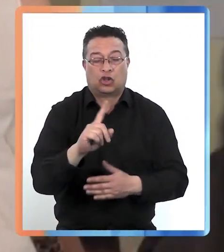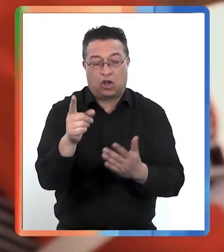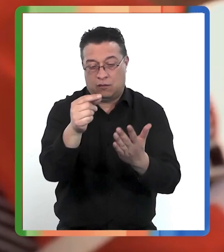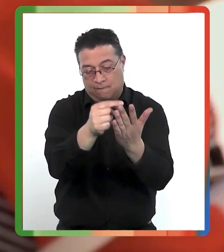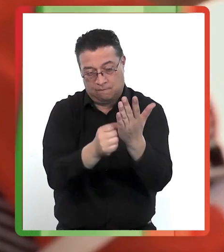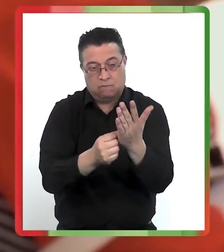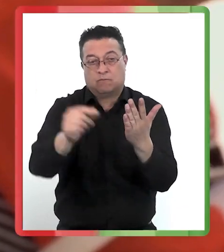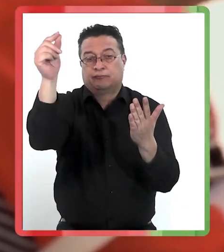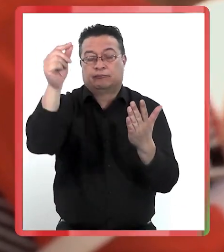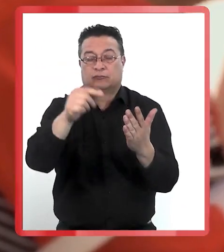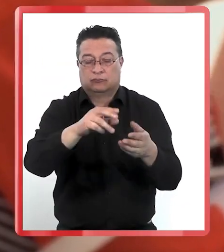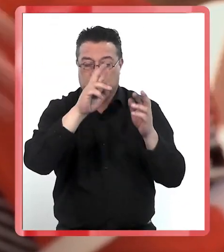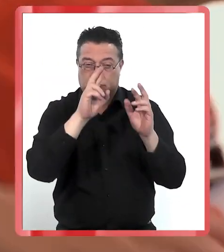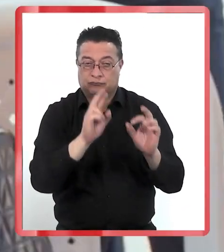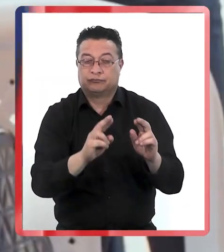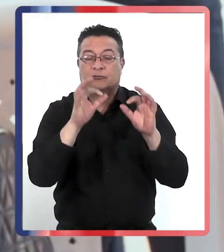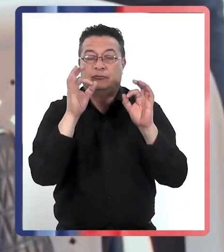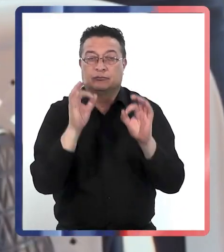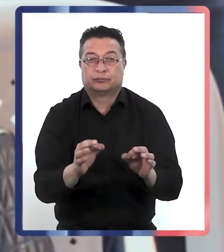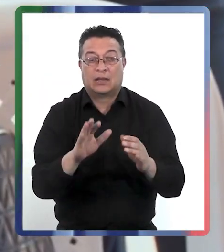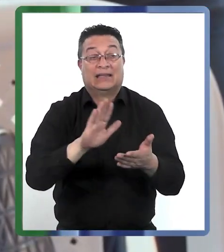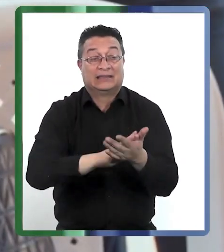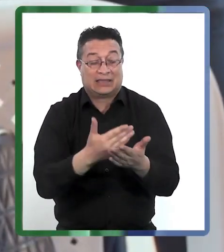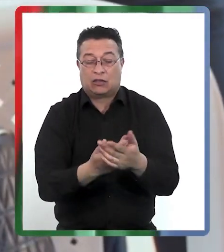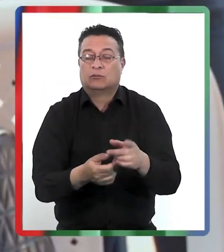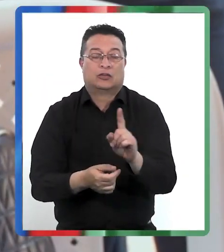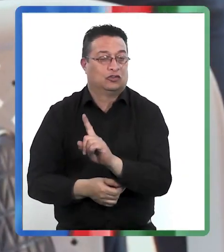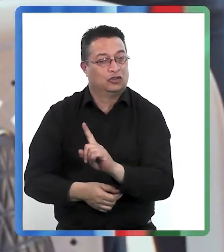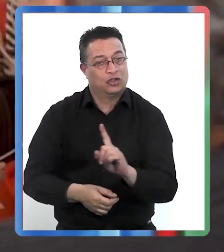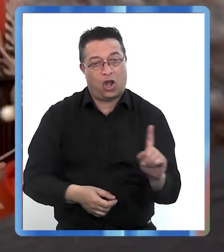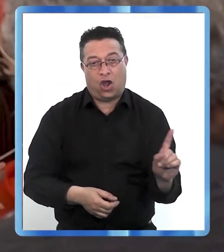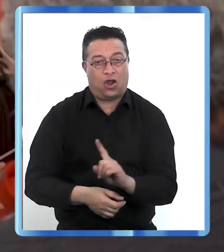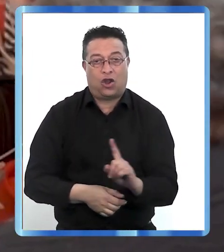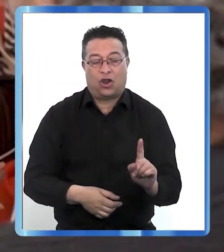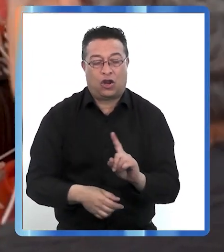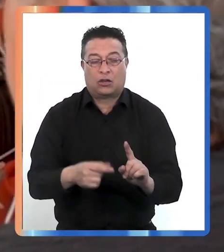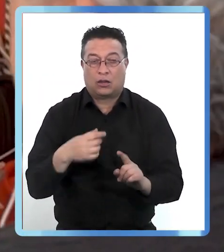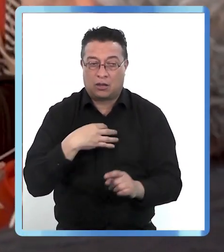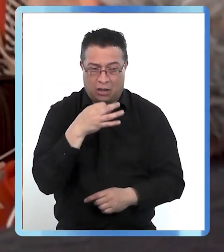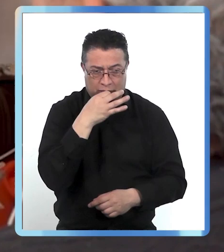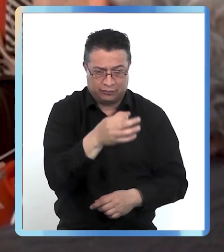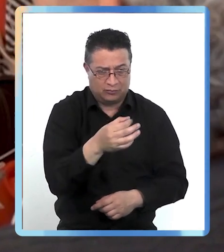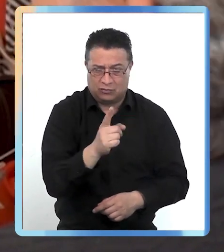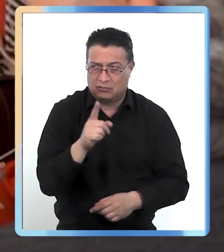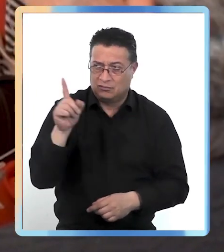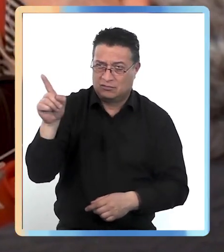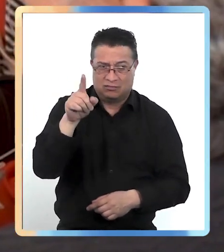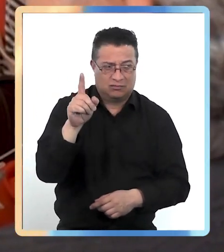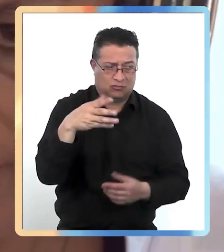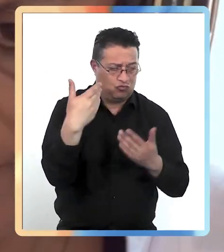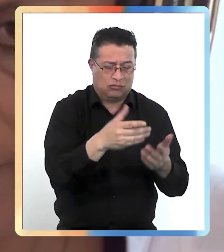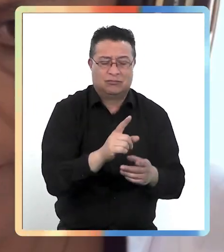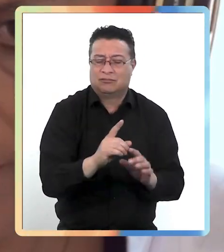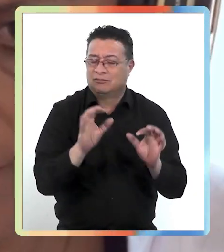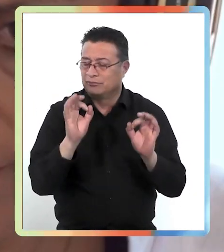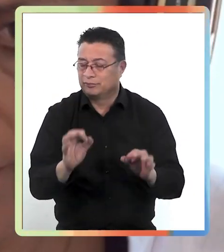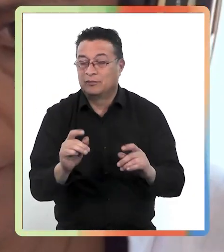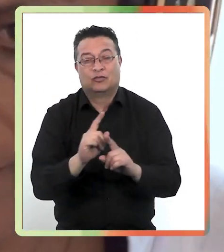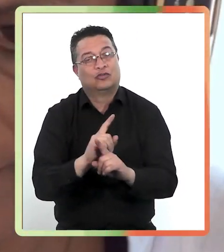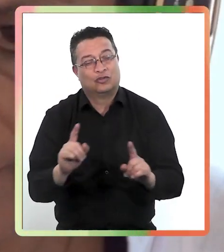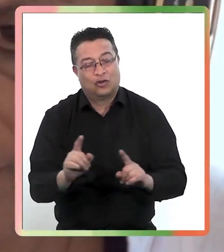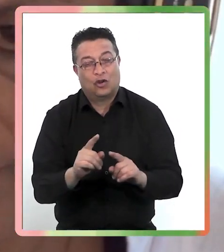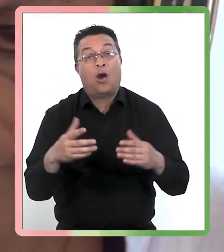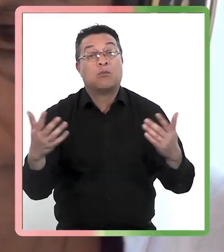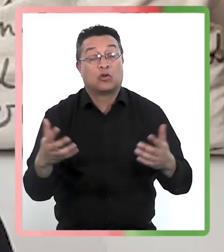ha validado en personas cognitivamente sanas, ya no es alguna conducta que uno recomiende.